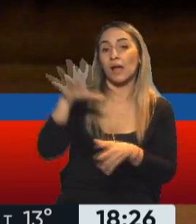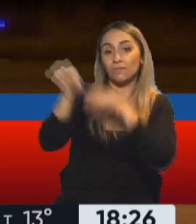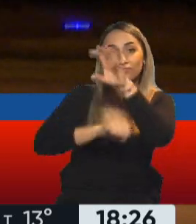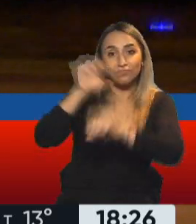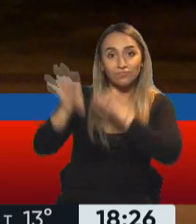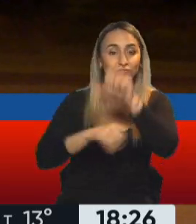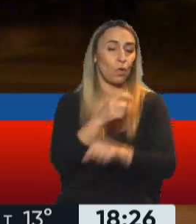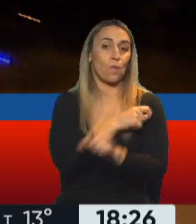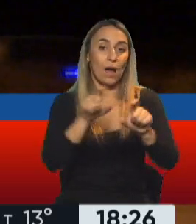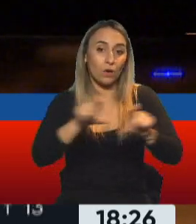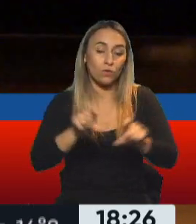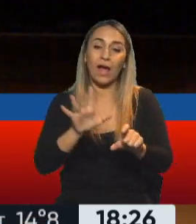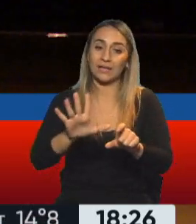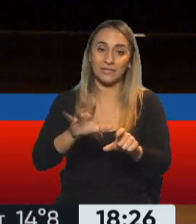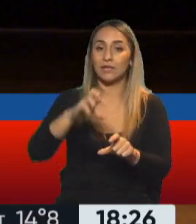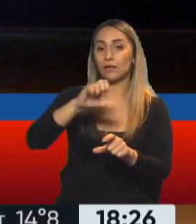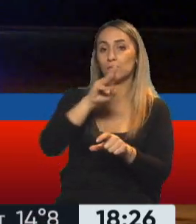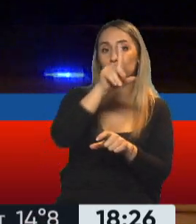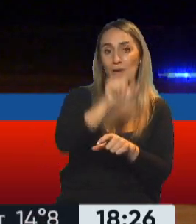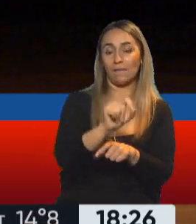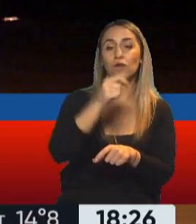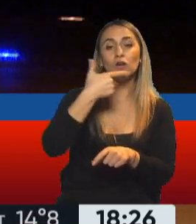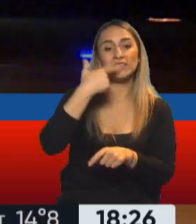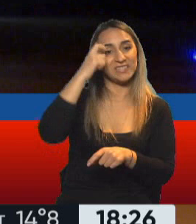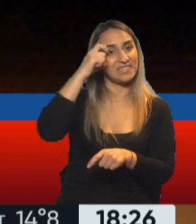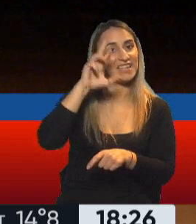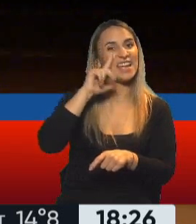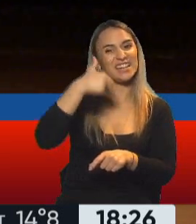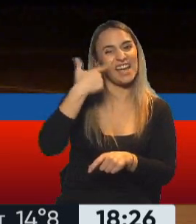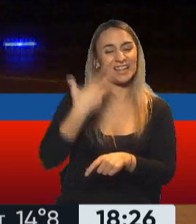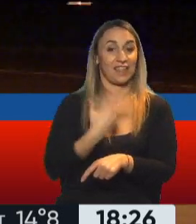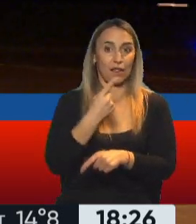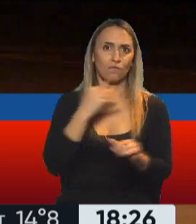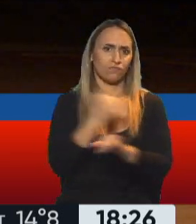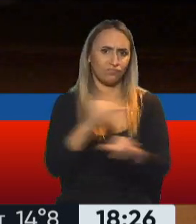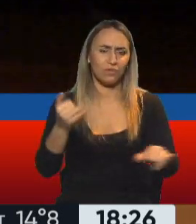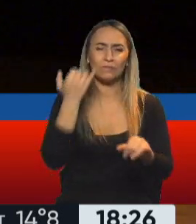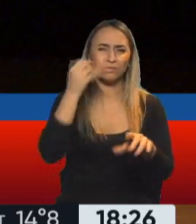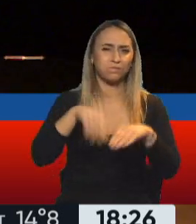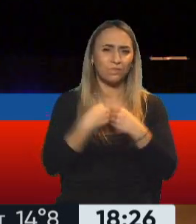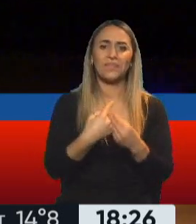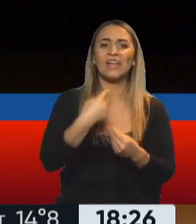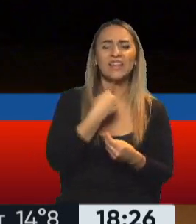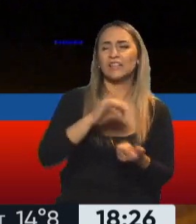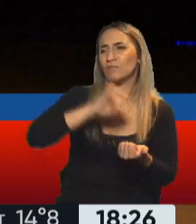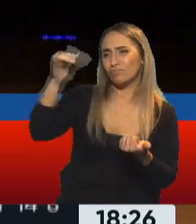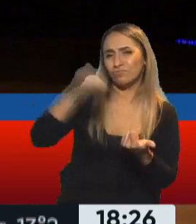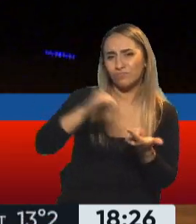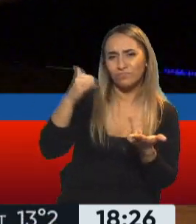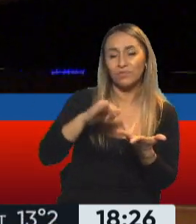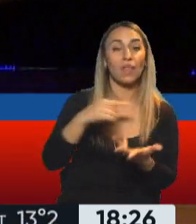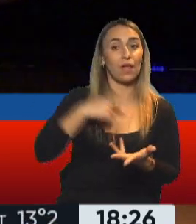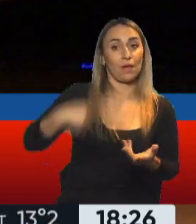es lo que dice Pablo Seriani. Desde el inicio de la campaña de inmunización, Aerolíneas Argentinas completó 13 vuelos desde Beijing en los